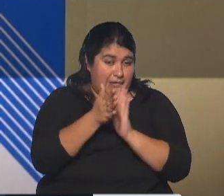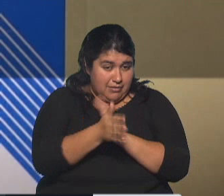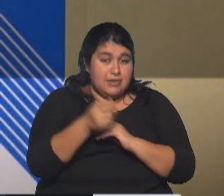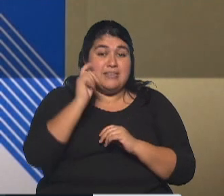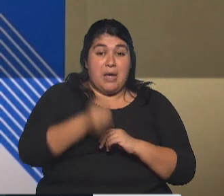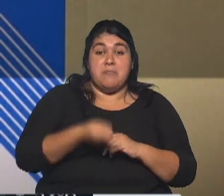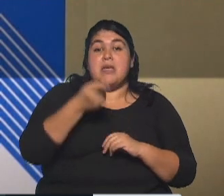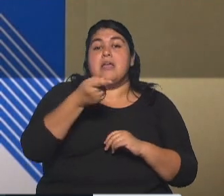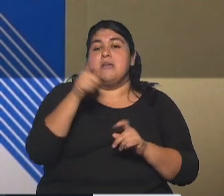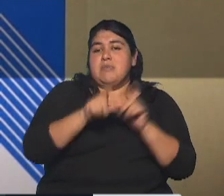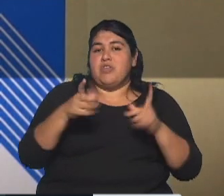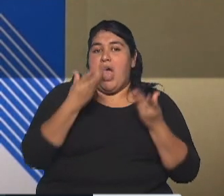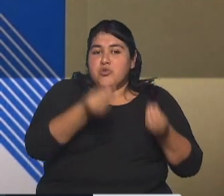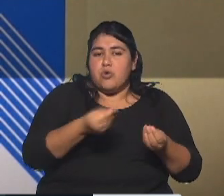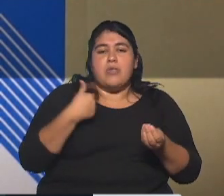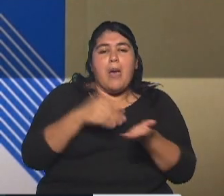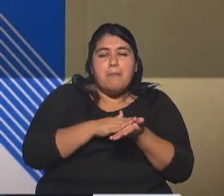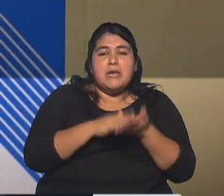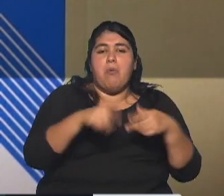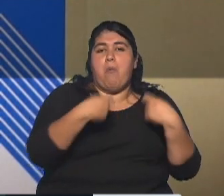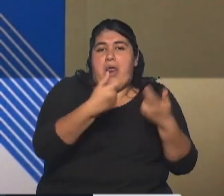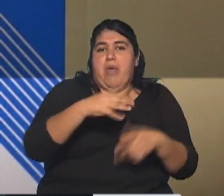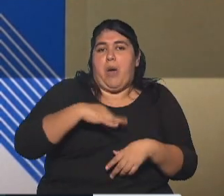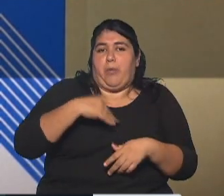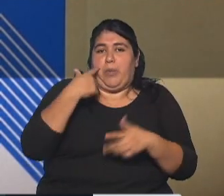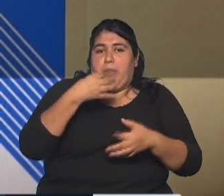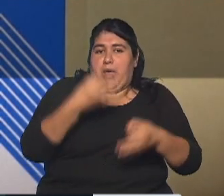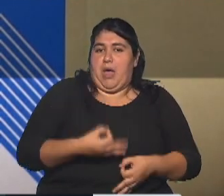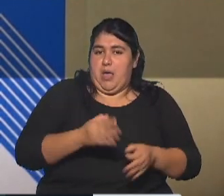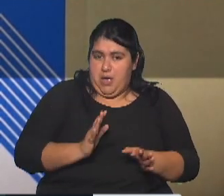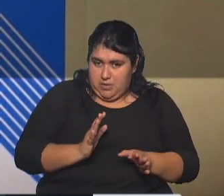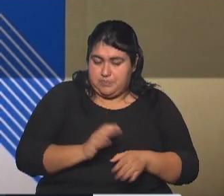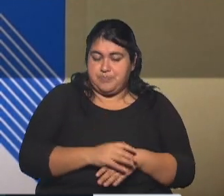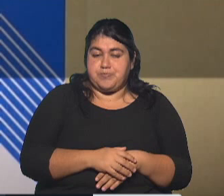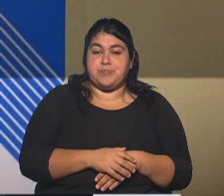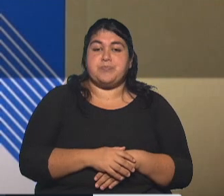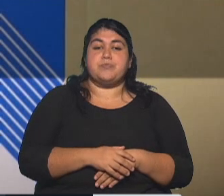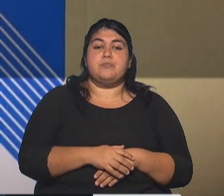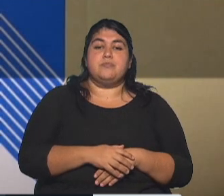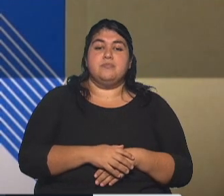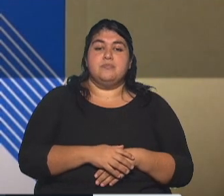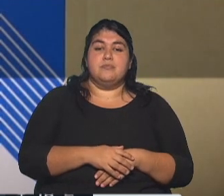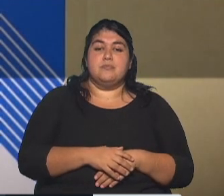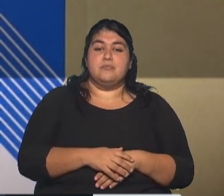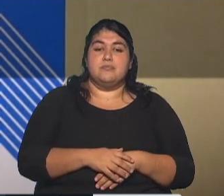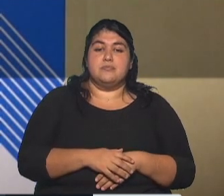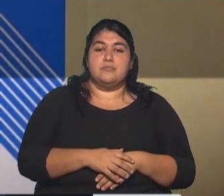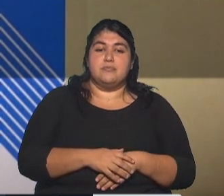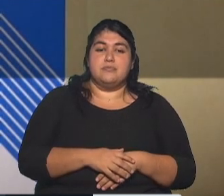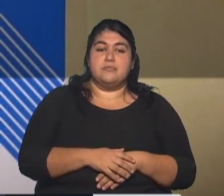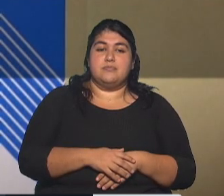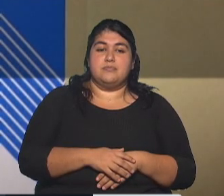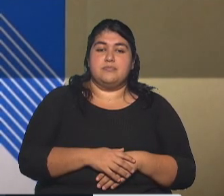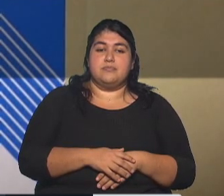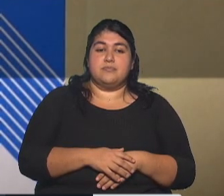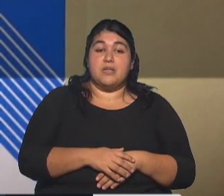these people with a minimum for them to be able to live a dignified life.